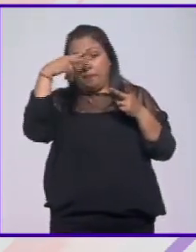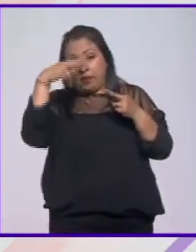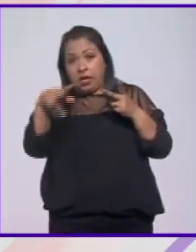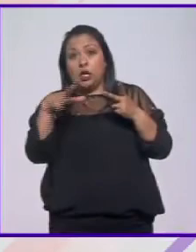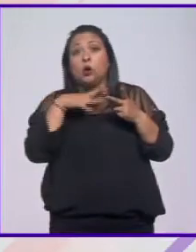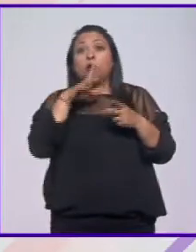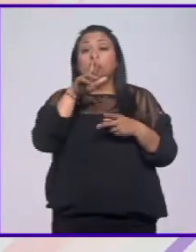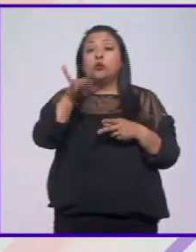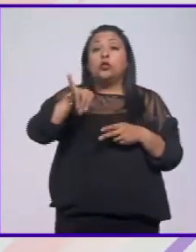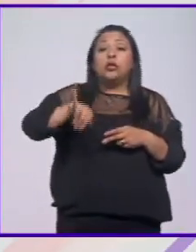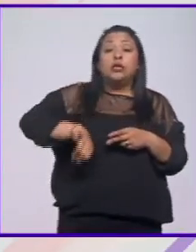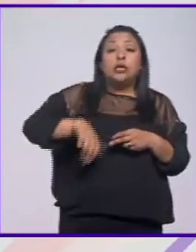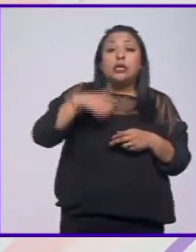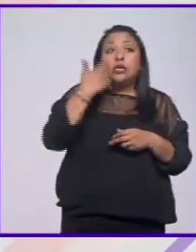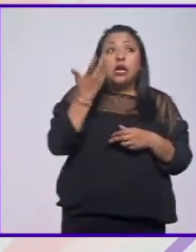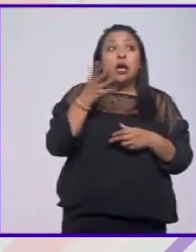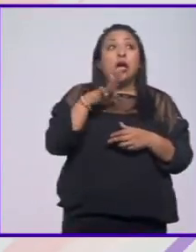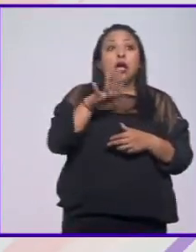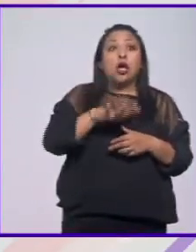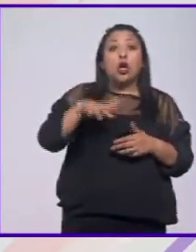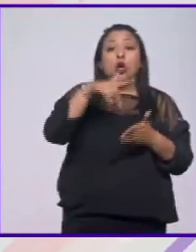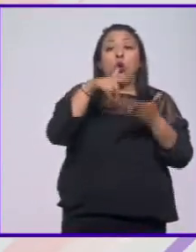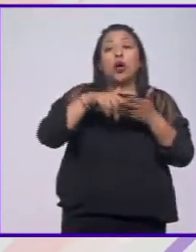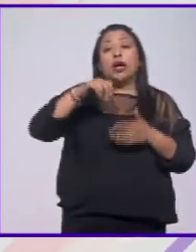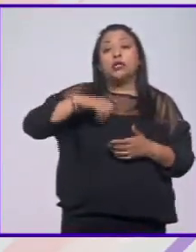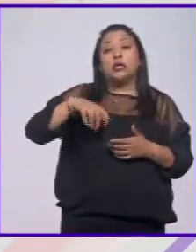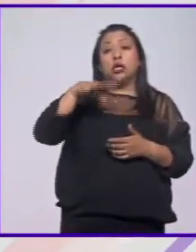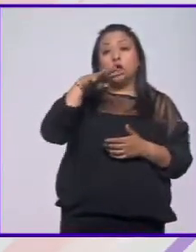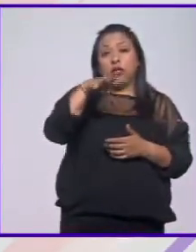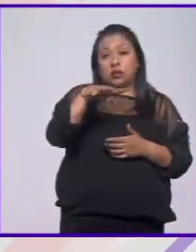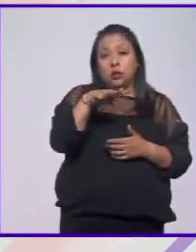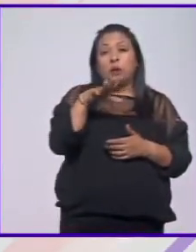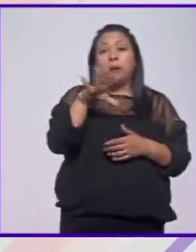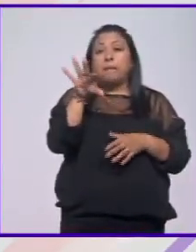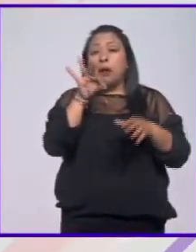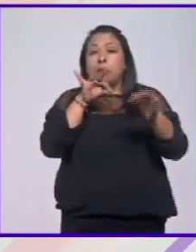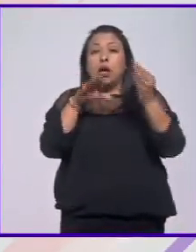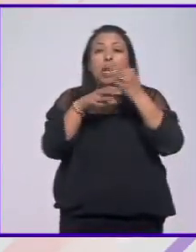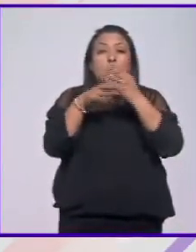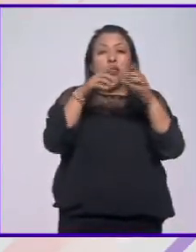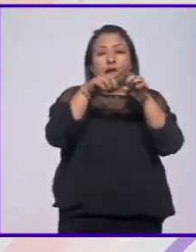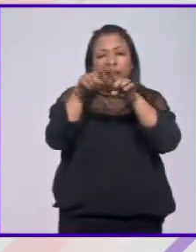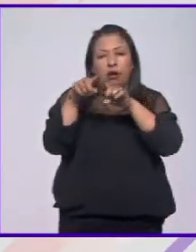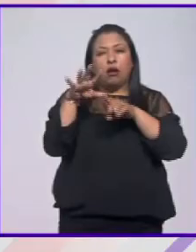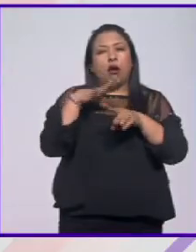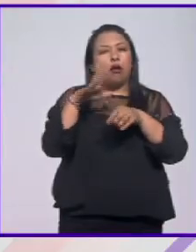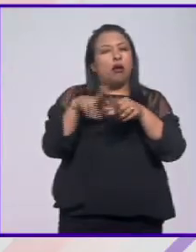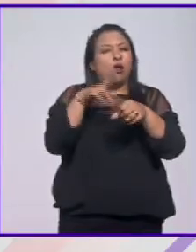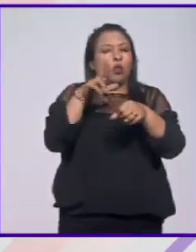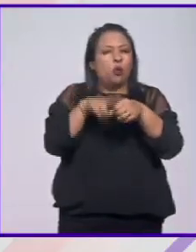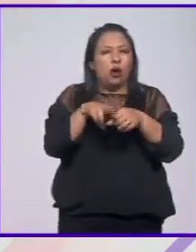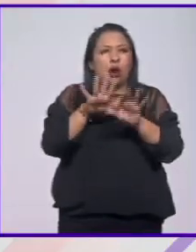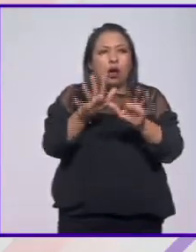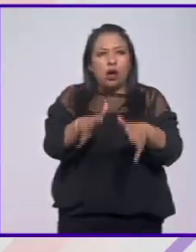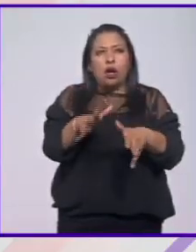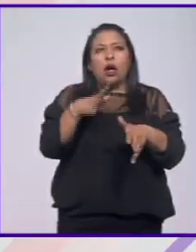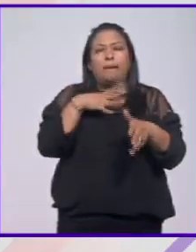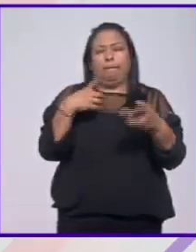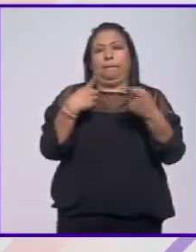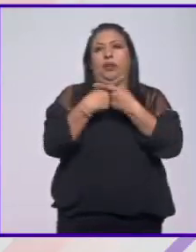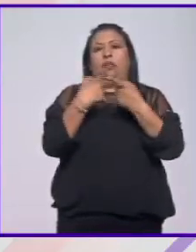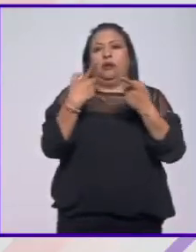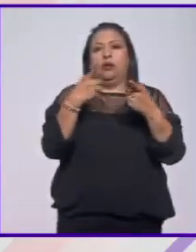respondieron al interés de activar un espacio histórico del siglo XIX con piezas que en su carácter natural y puro contrastan con